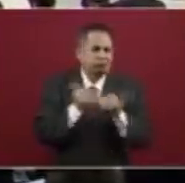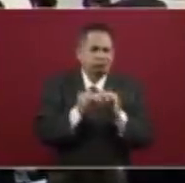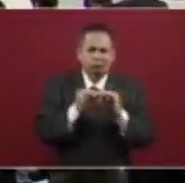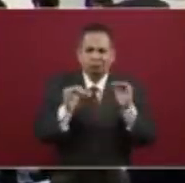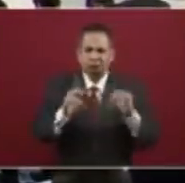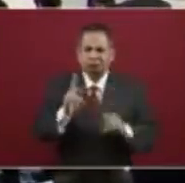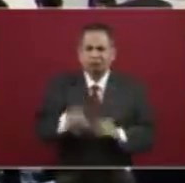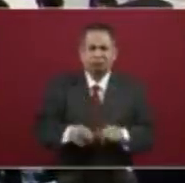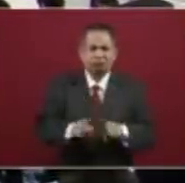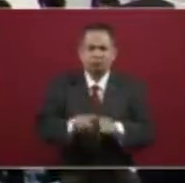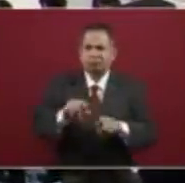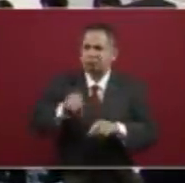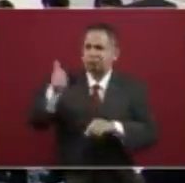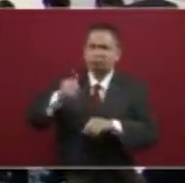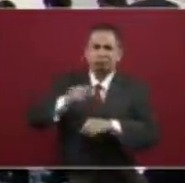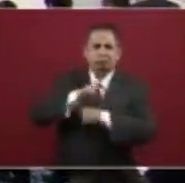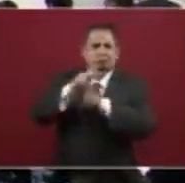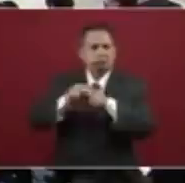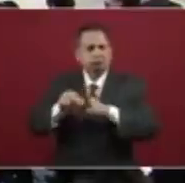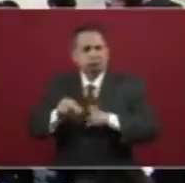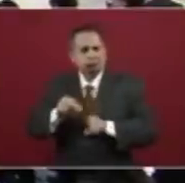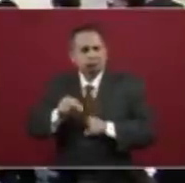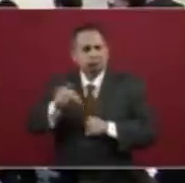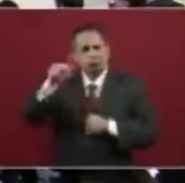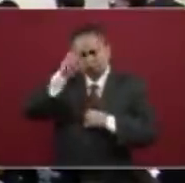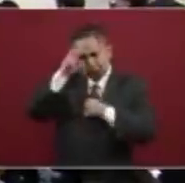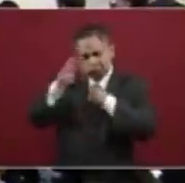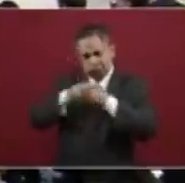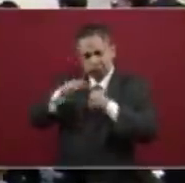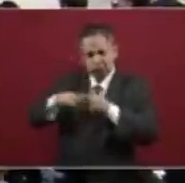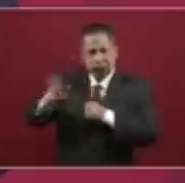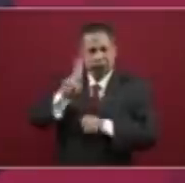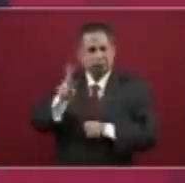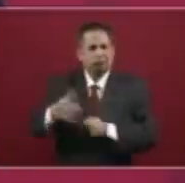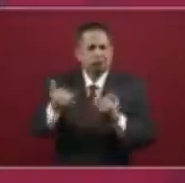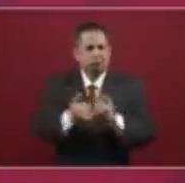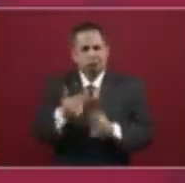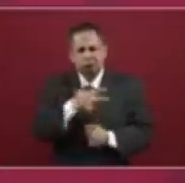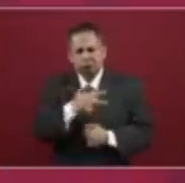el de los países nórdicos, igual que el de Dinamarca,